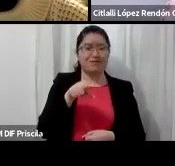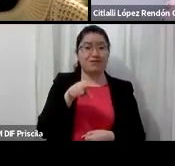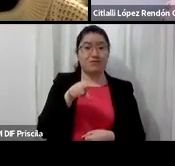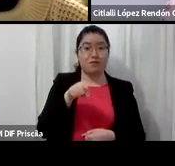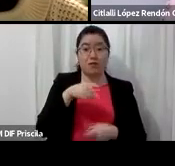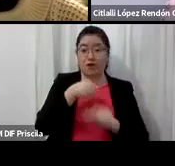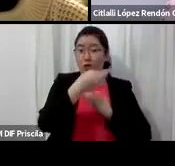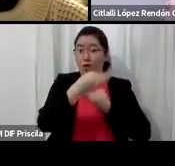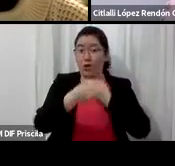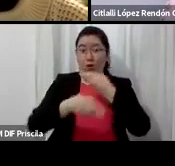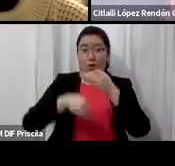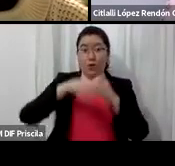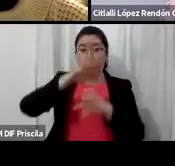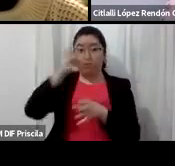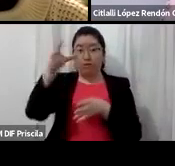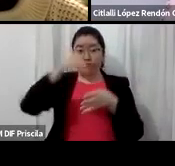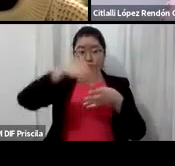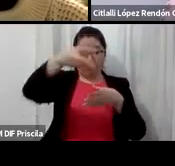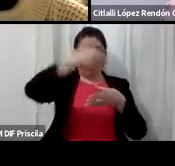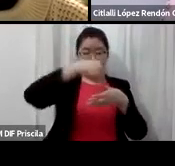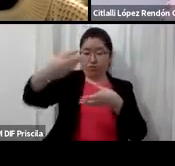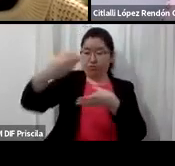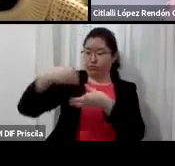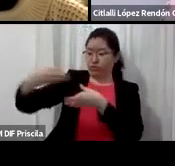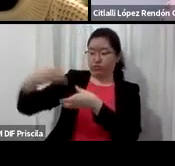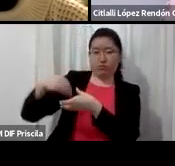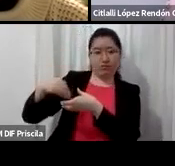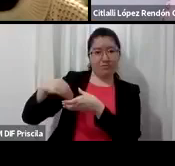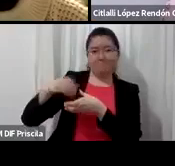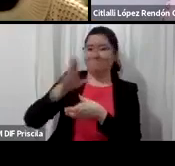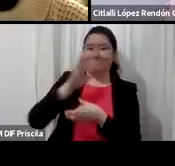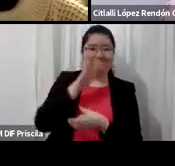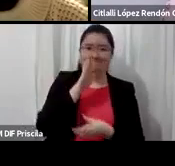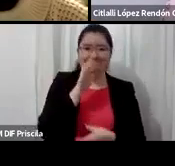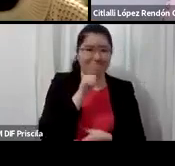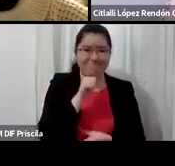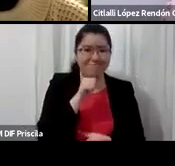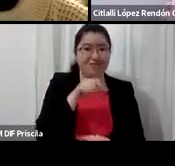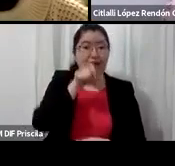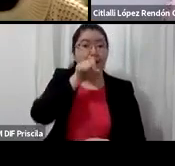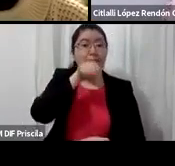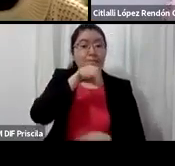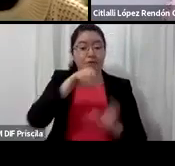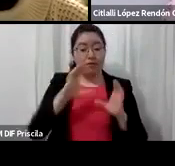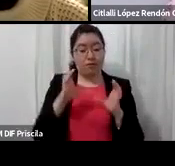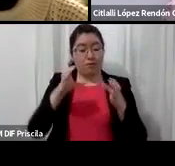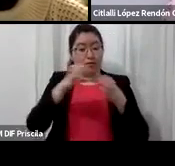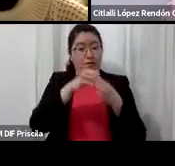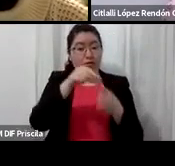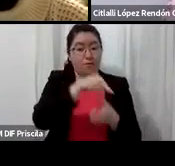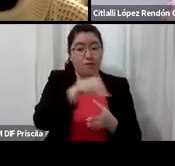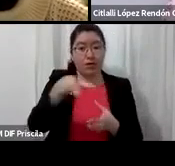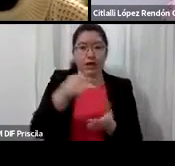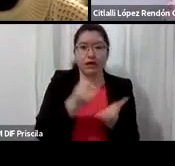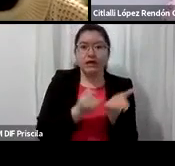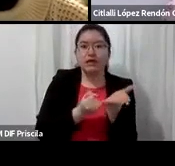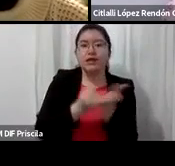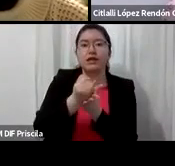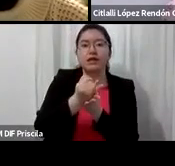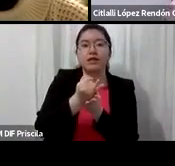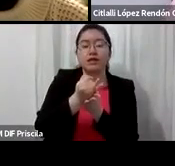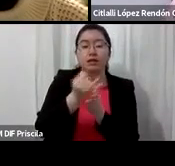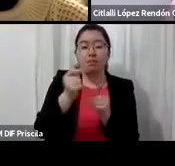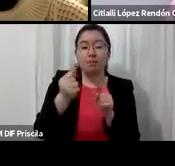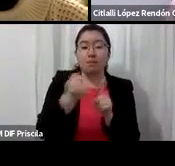es la propia comunidad, ya se decía, quien va diagnosticando y va precisando cuáles son los problemas más importantes de